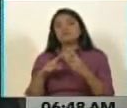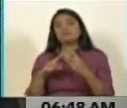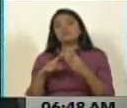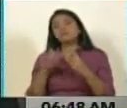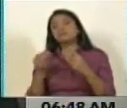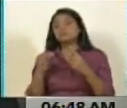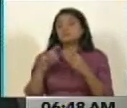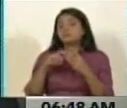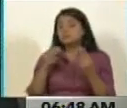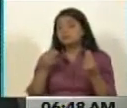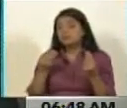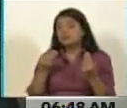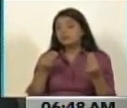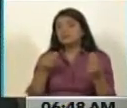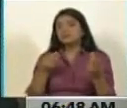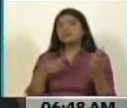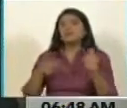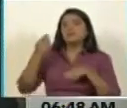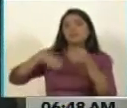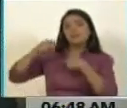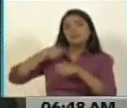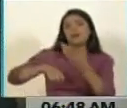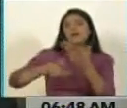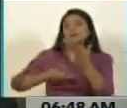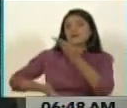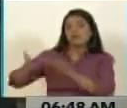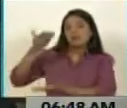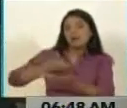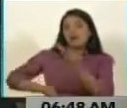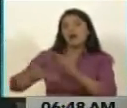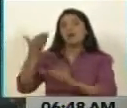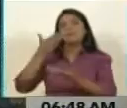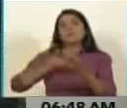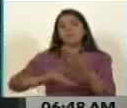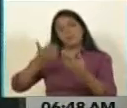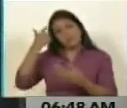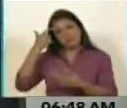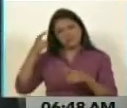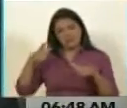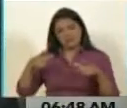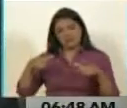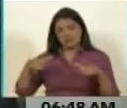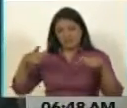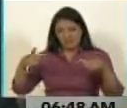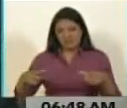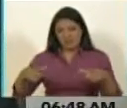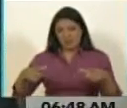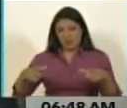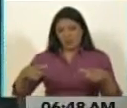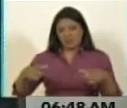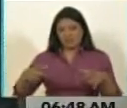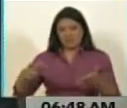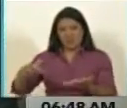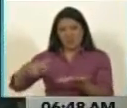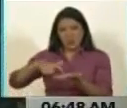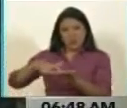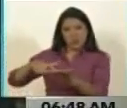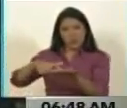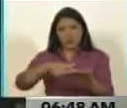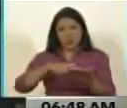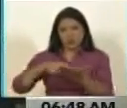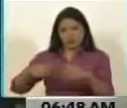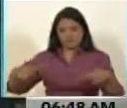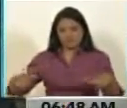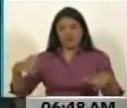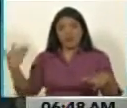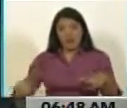la venta y el intercambio de discos de vinil, por ejemplo. Es decir, hay un conjunto de elementos,